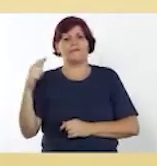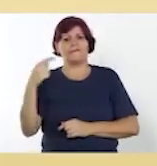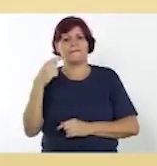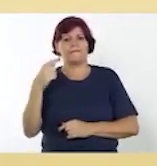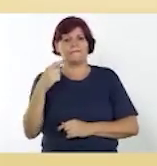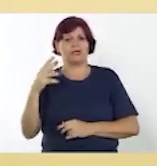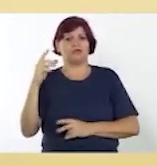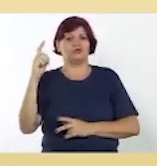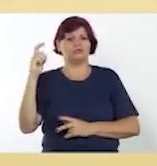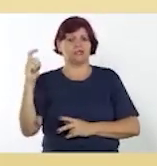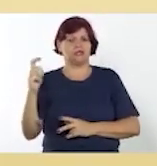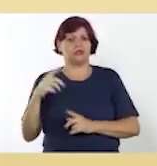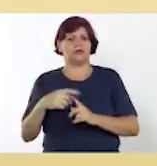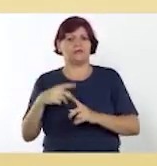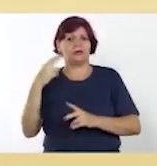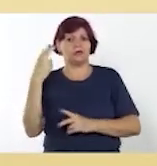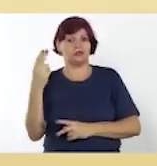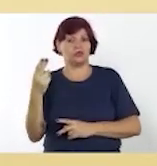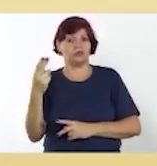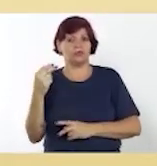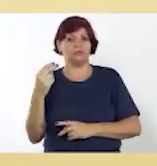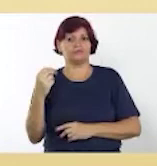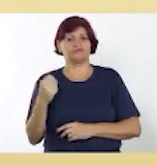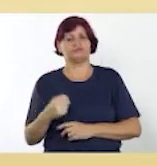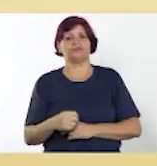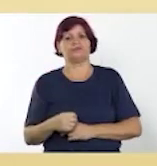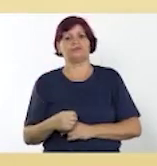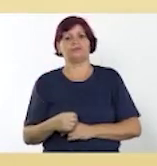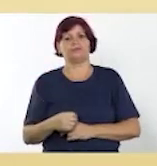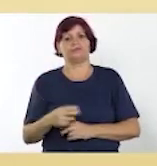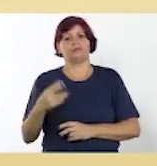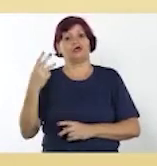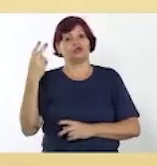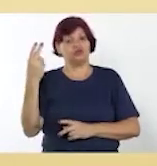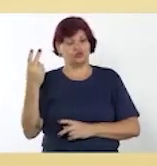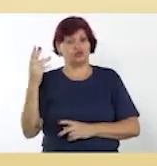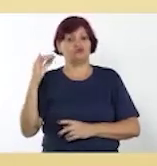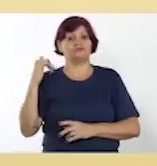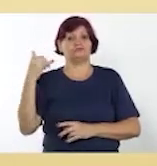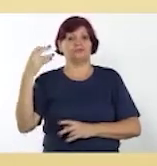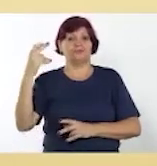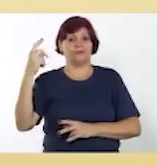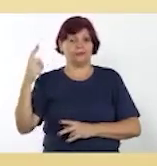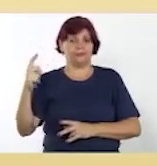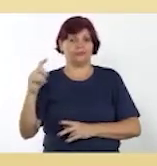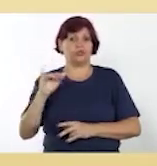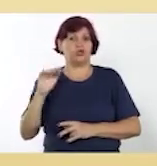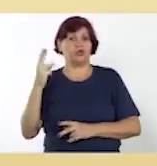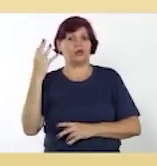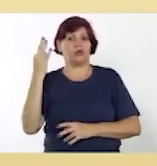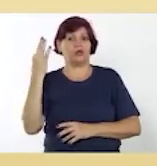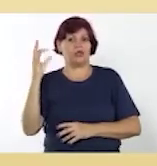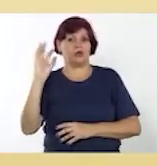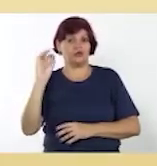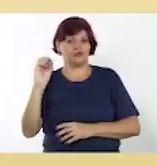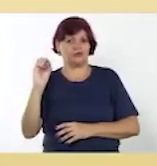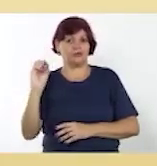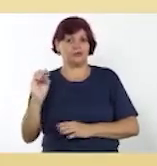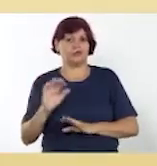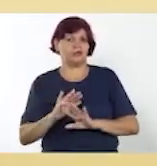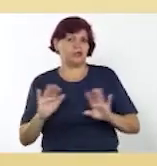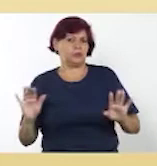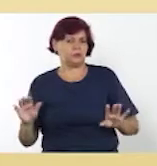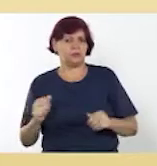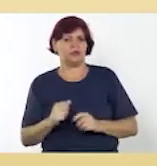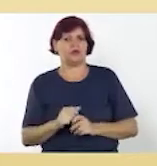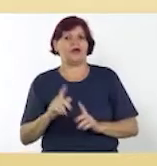nos queda menos X más 2X que es 80, ya sumando algebraicamente. Y a la vez que tenemos el valor de la variable